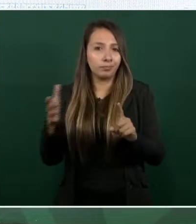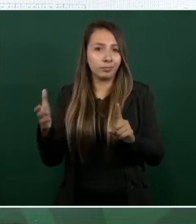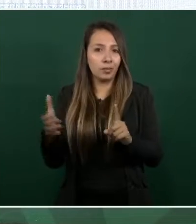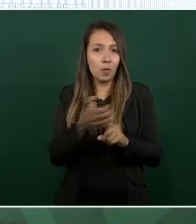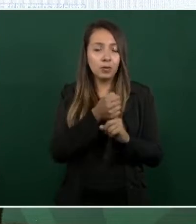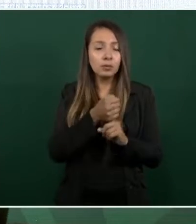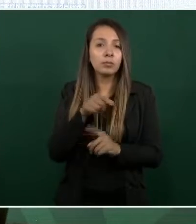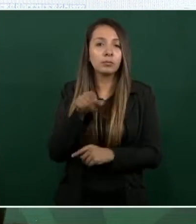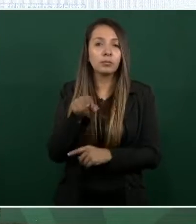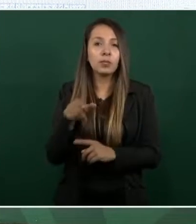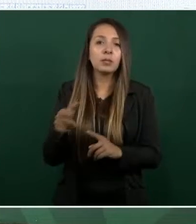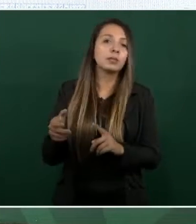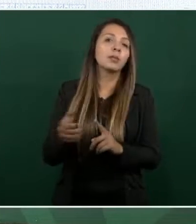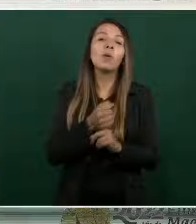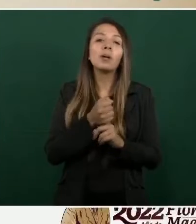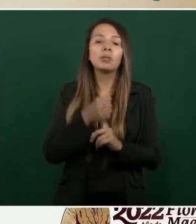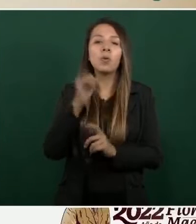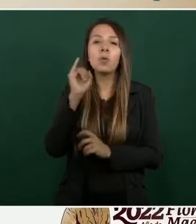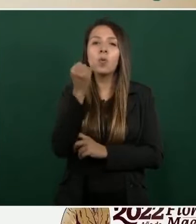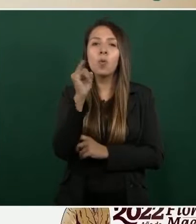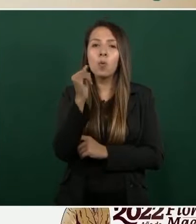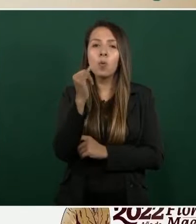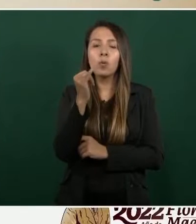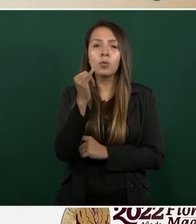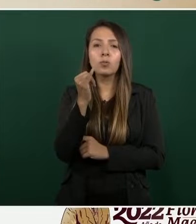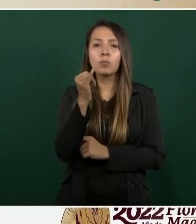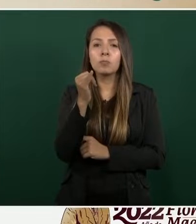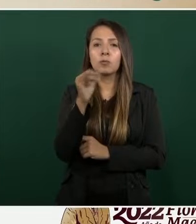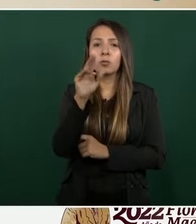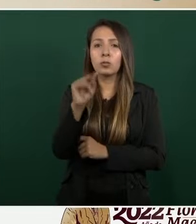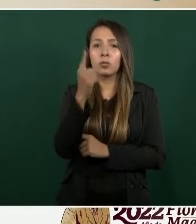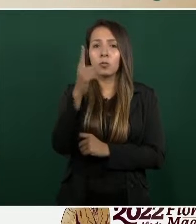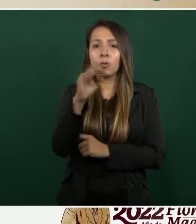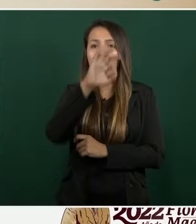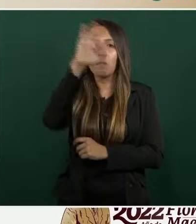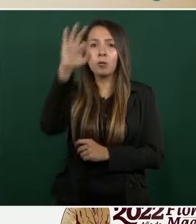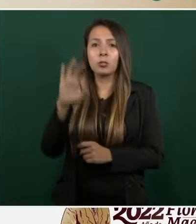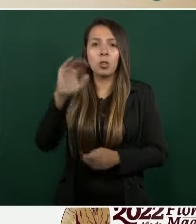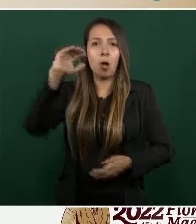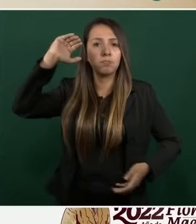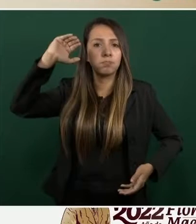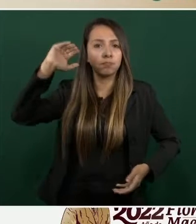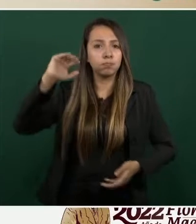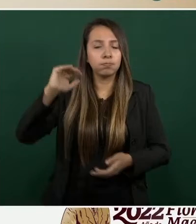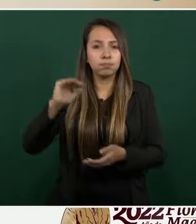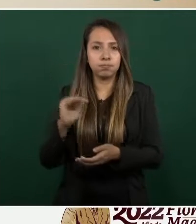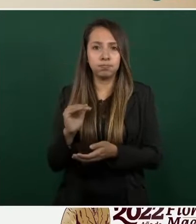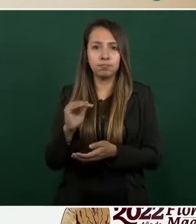en julio el secuestro disminuyó hasta 81% a partir de